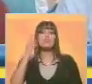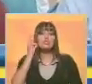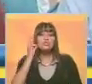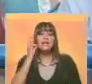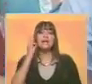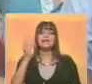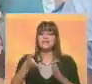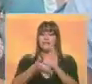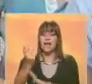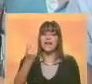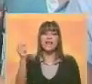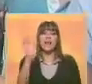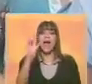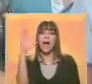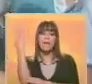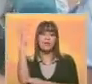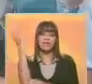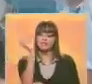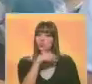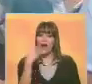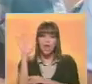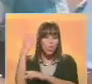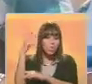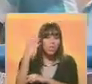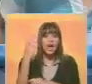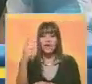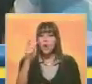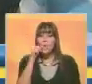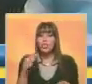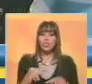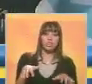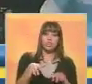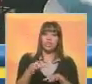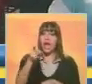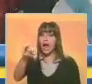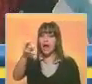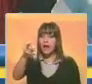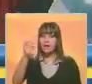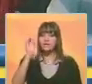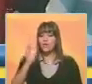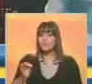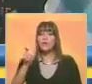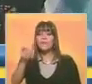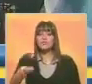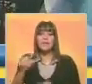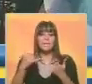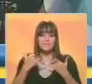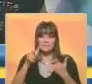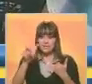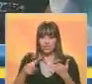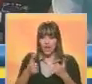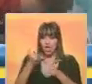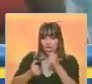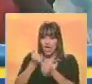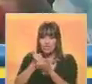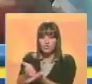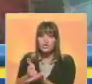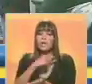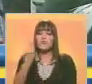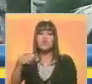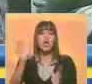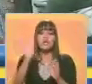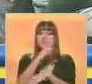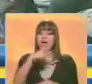salieron ni una ambulancia allá hay un muchacho convulsionando que si no es porque lo auxiliado la misma gente de aquí se muere porque no había una